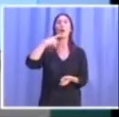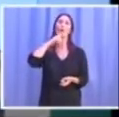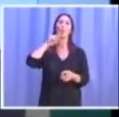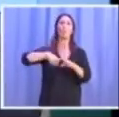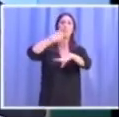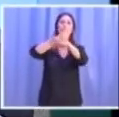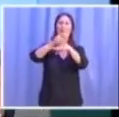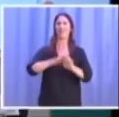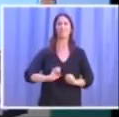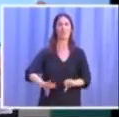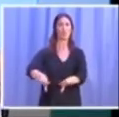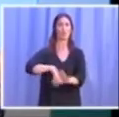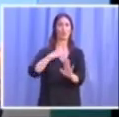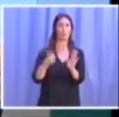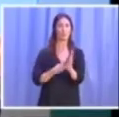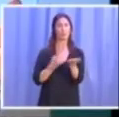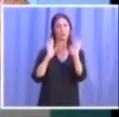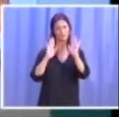lo tiene abandonado.